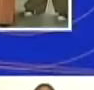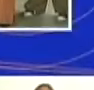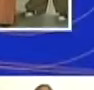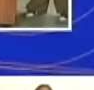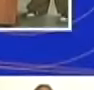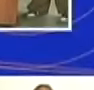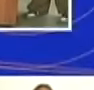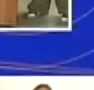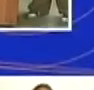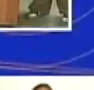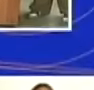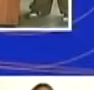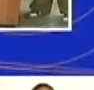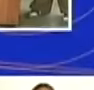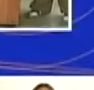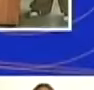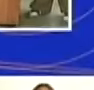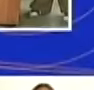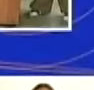Una maravilla.